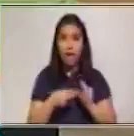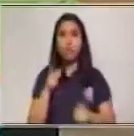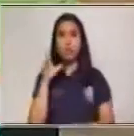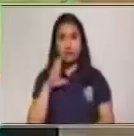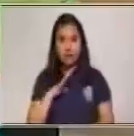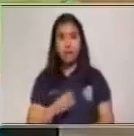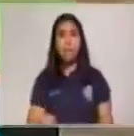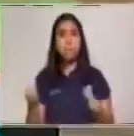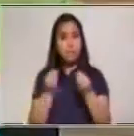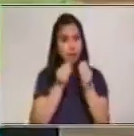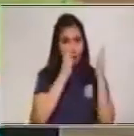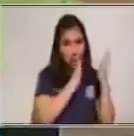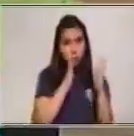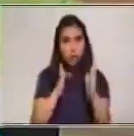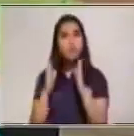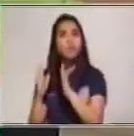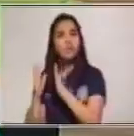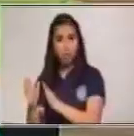que también